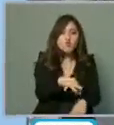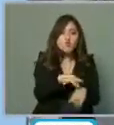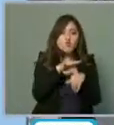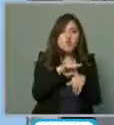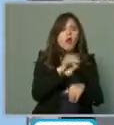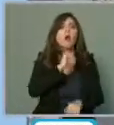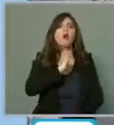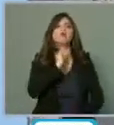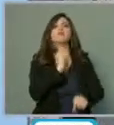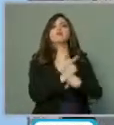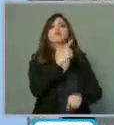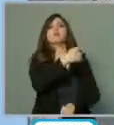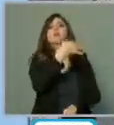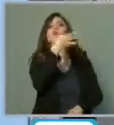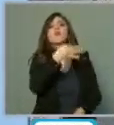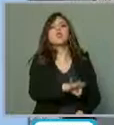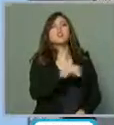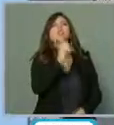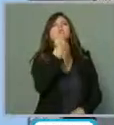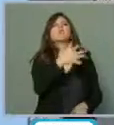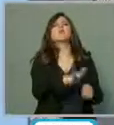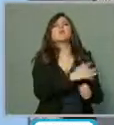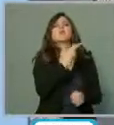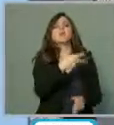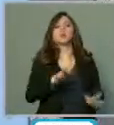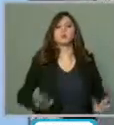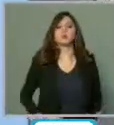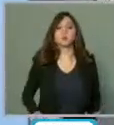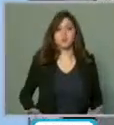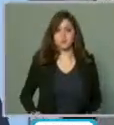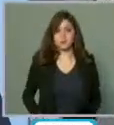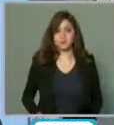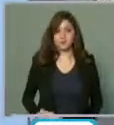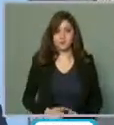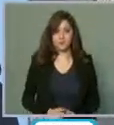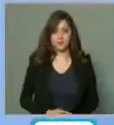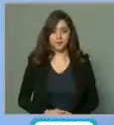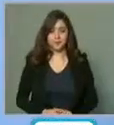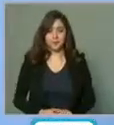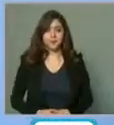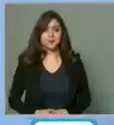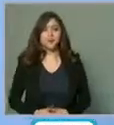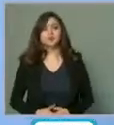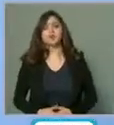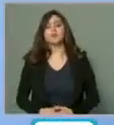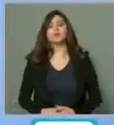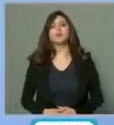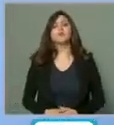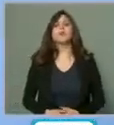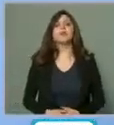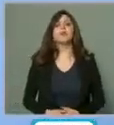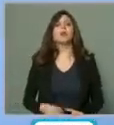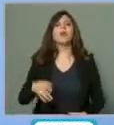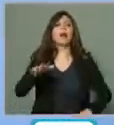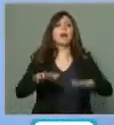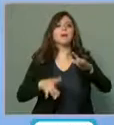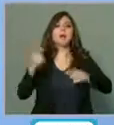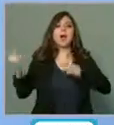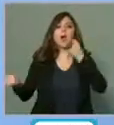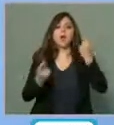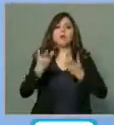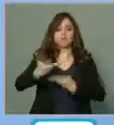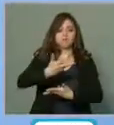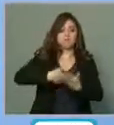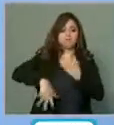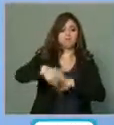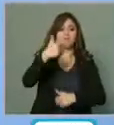cuando puedo entender lo que está pasando con el otro. ¿Y cómo podemos de alguna manera, porque siempre se habla de la parte financiera, ¿no? Sí, o sea, por